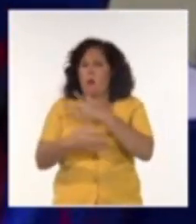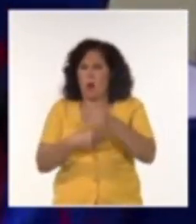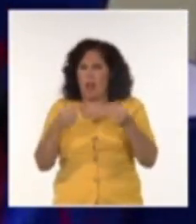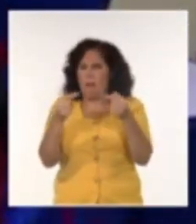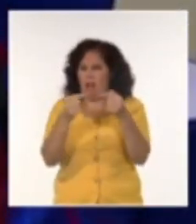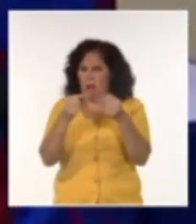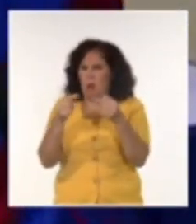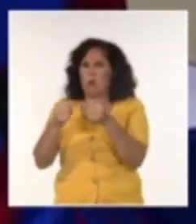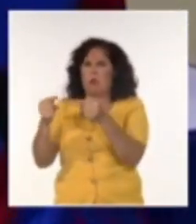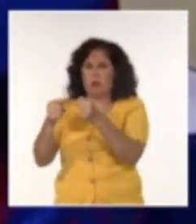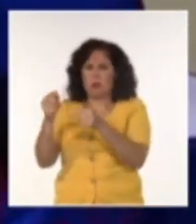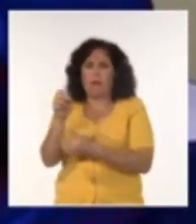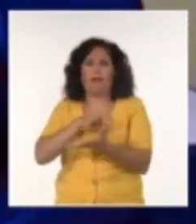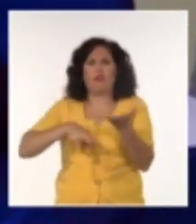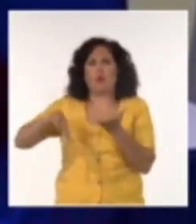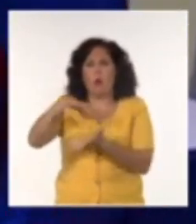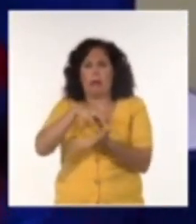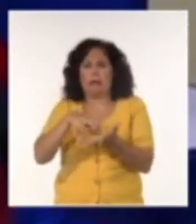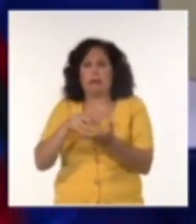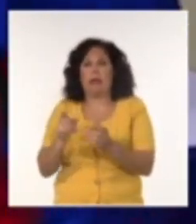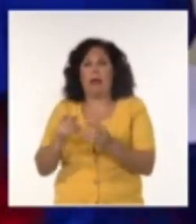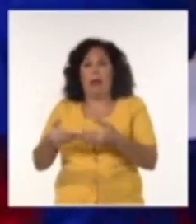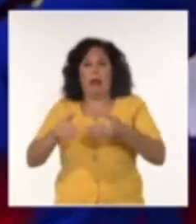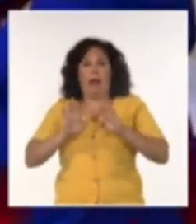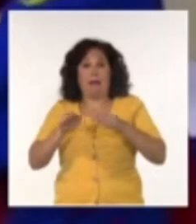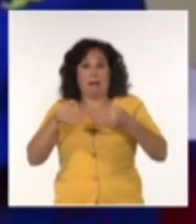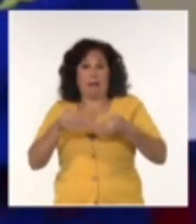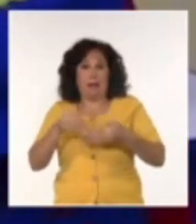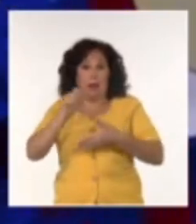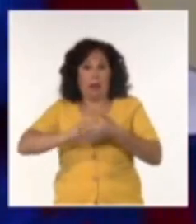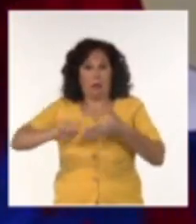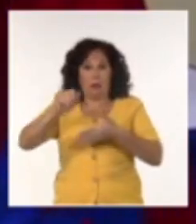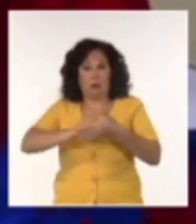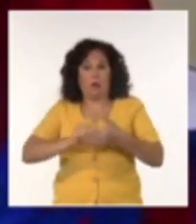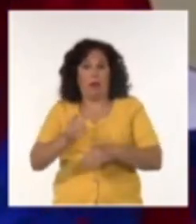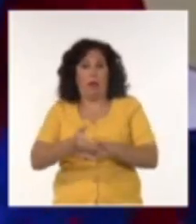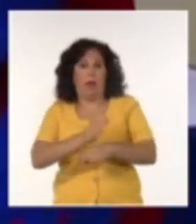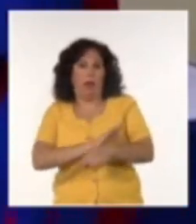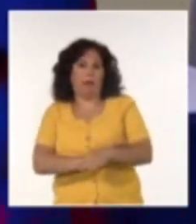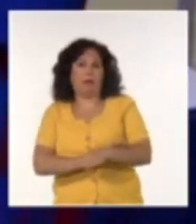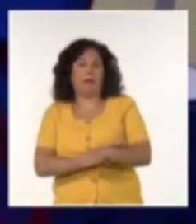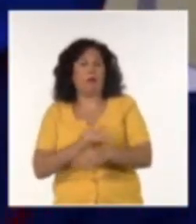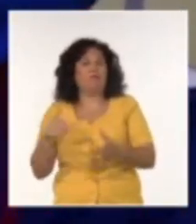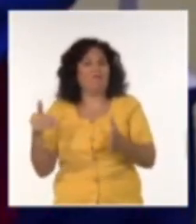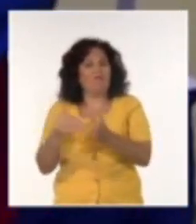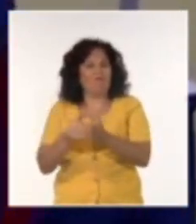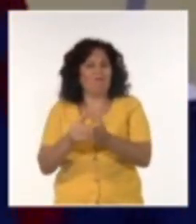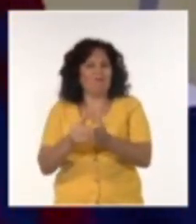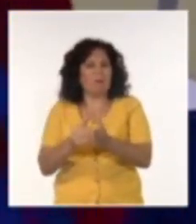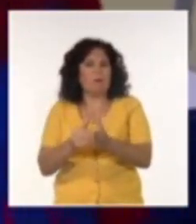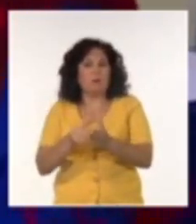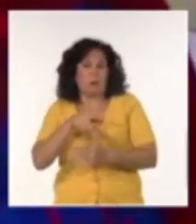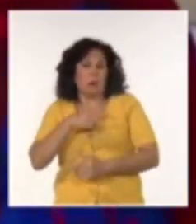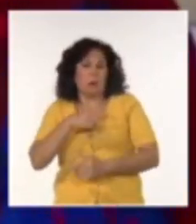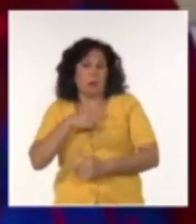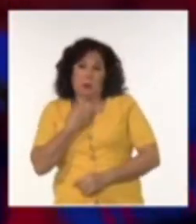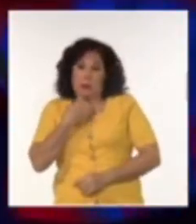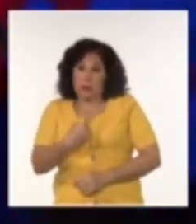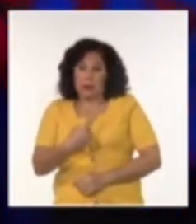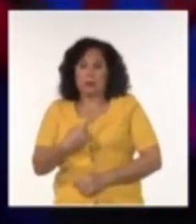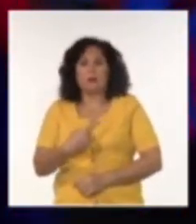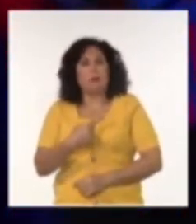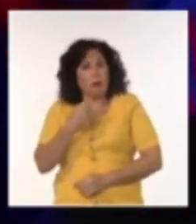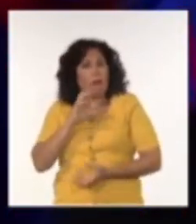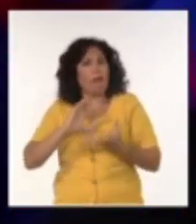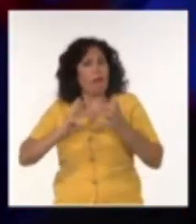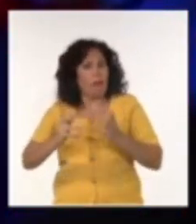país antes del cierre de las urnas, lo que contribuyó a bloquear el conteo final. Advirtió además que, a pesar de la solidez del